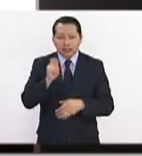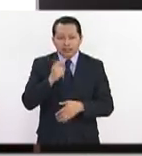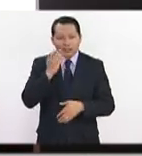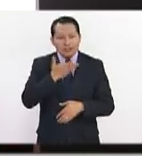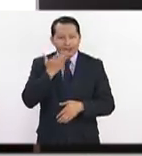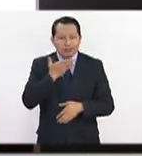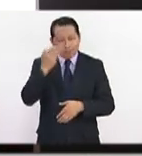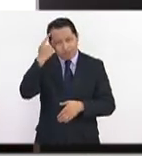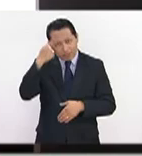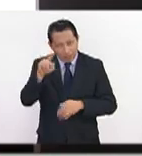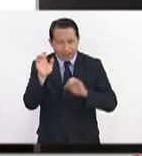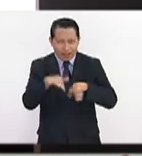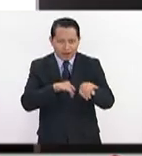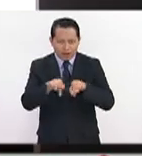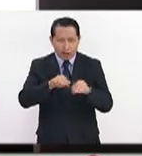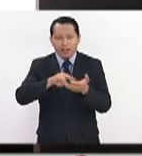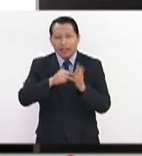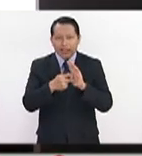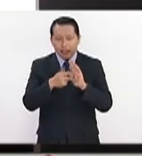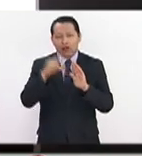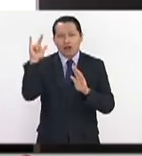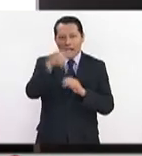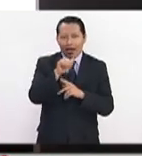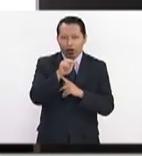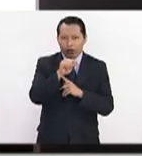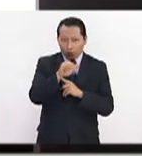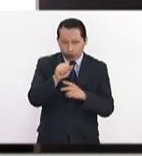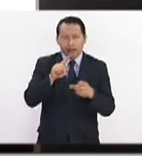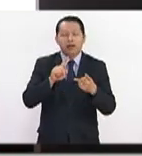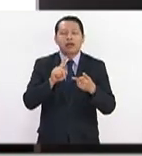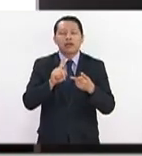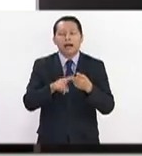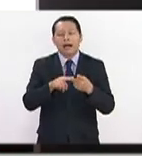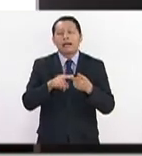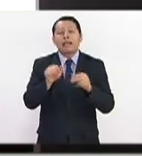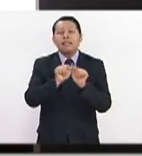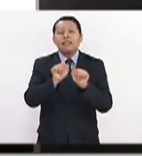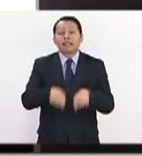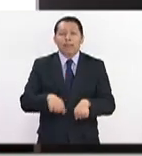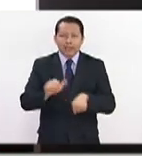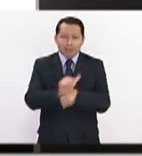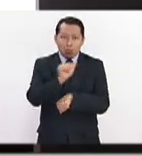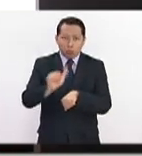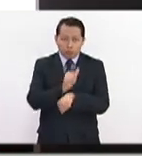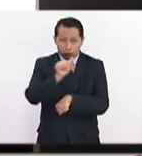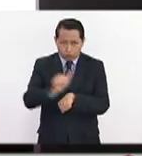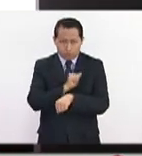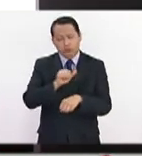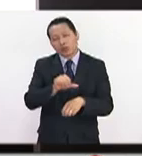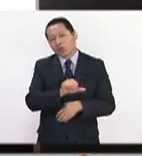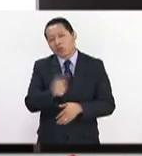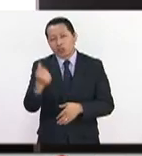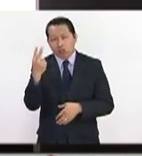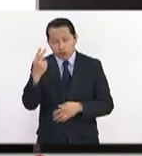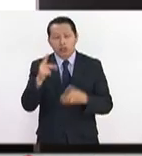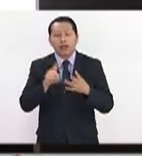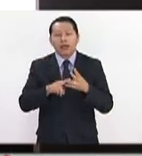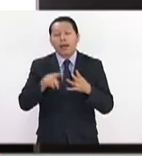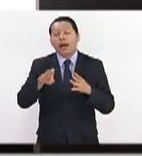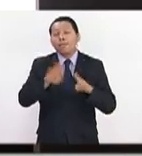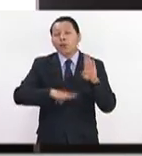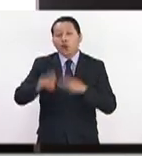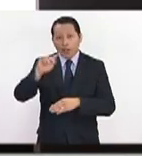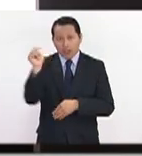tradicionalmente para la empleabilidad, como es Ingeniería Aeronáutica, Ingeniería en Sistemas Automotrices, pero tenemos 2, como es el caso de Ingeniería